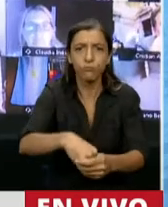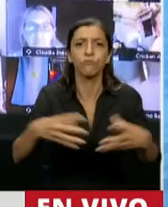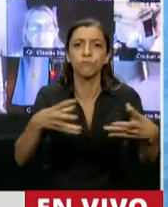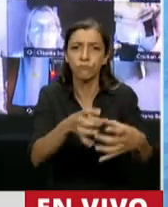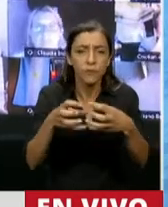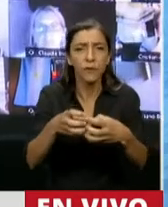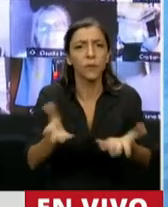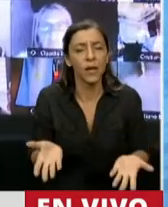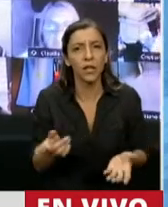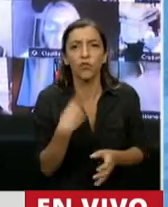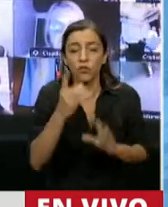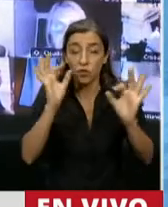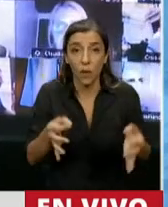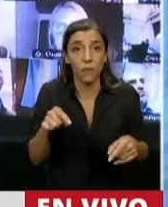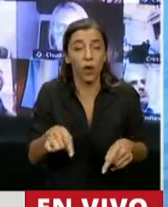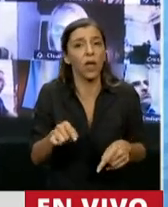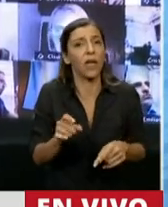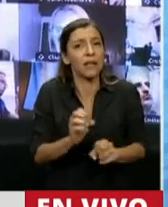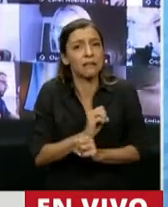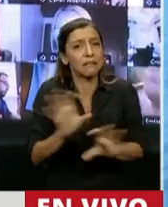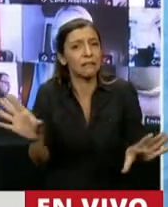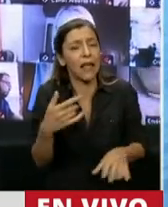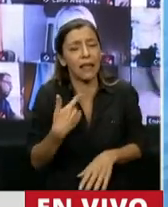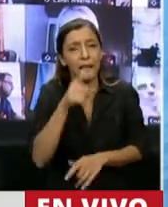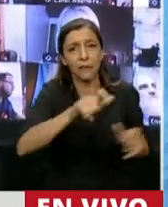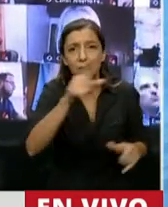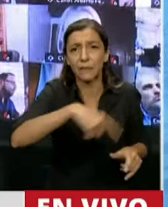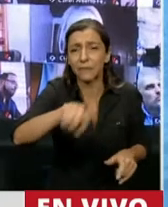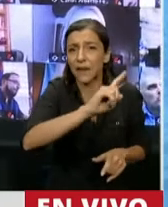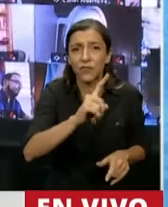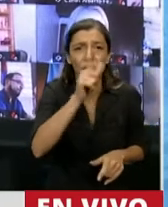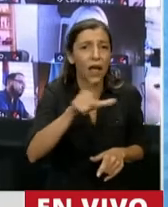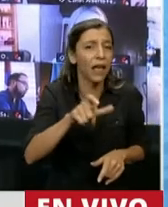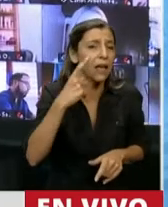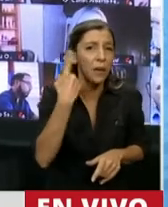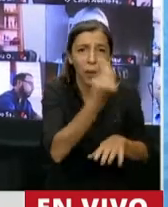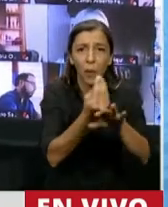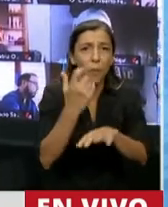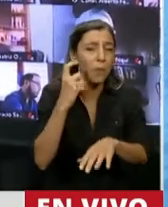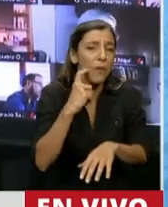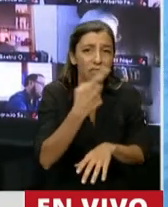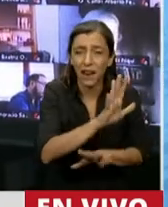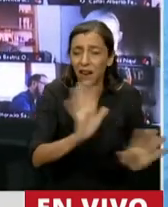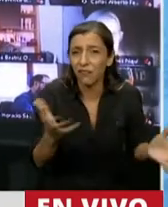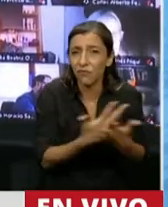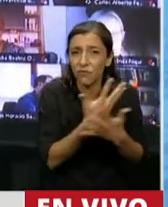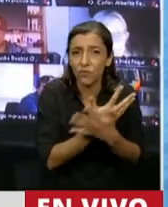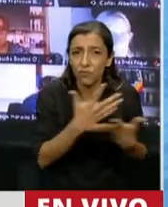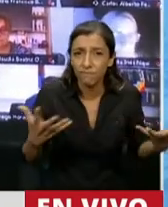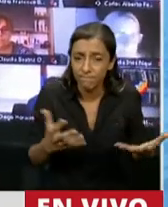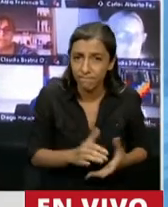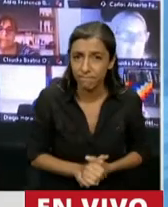de la terrible situación en la que estos afiliados entrerrianos se encuentran. En el marco de la salud, los